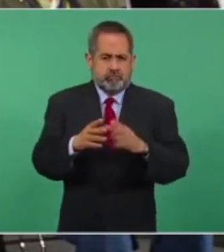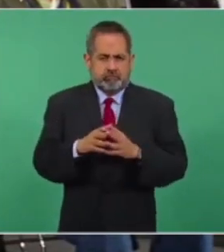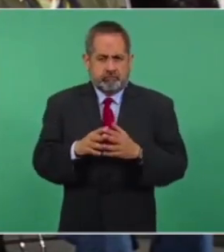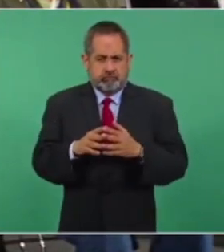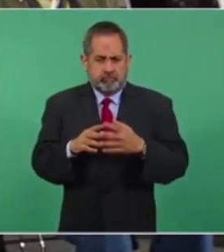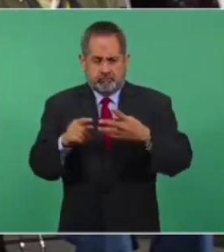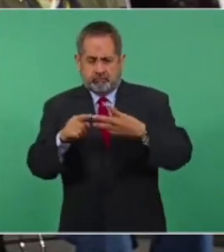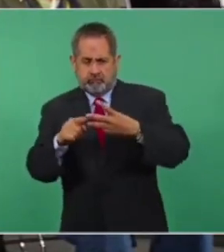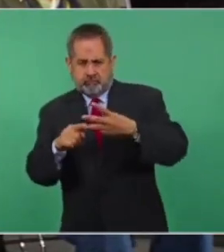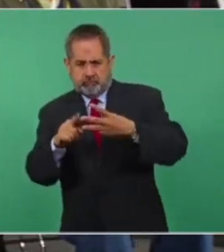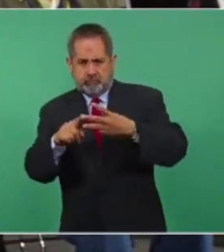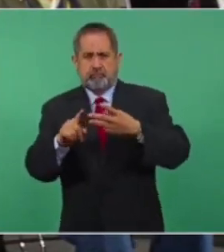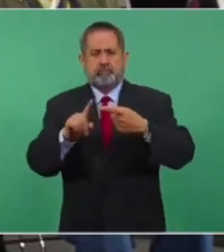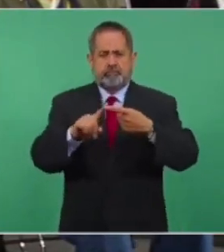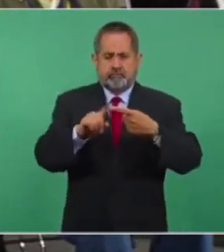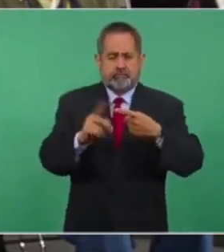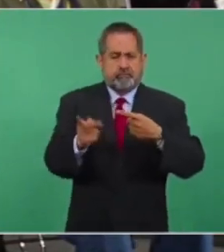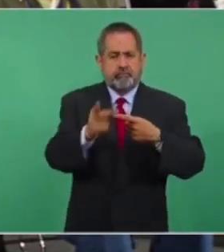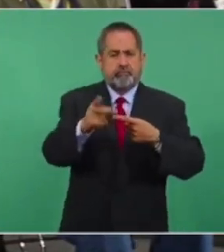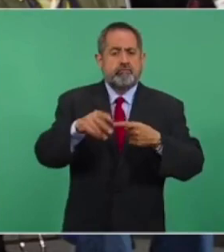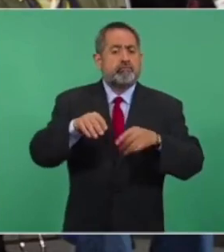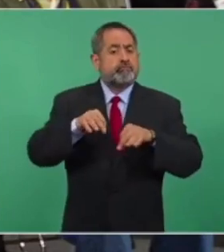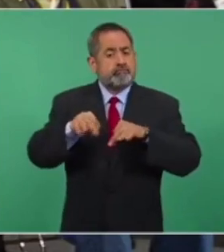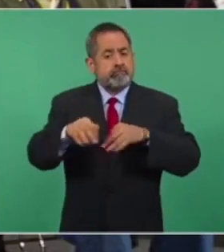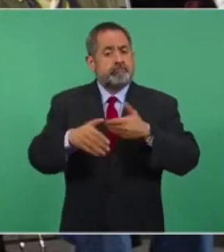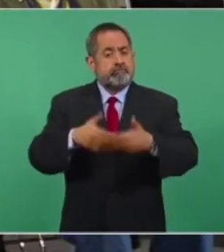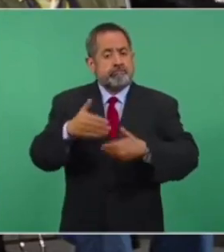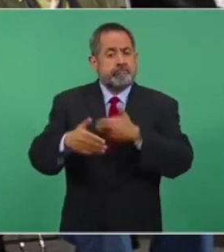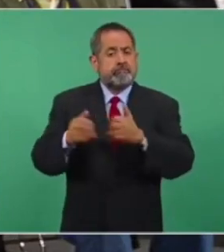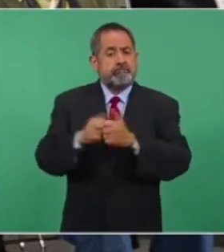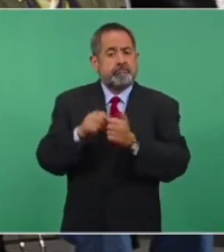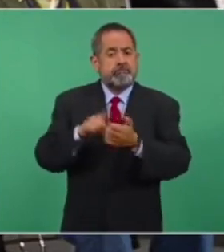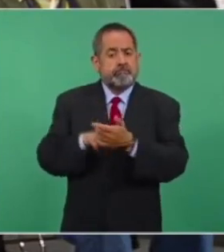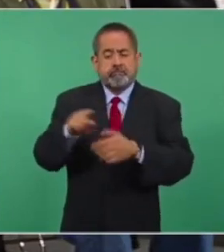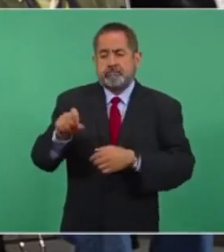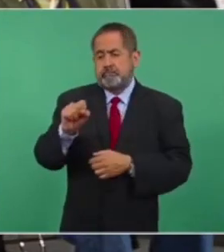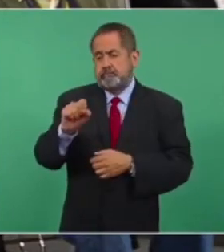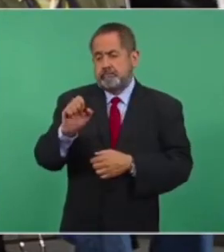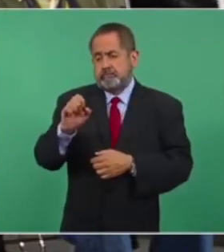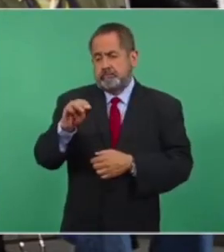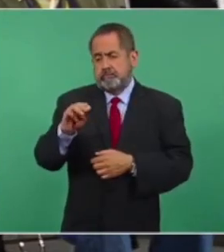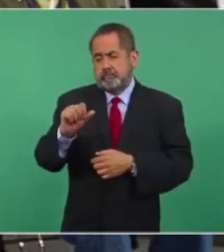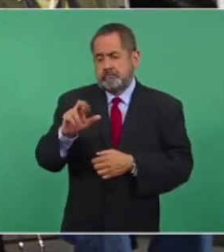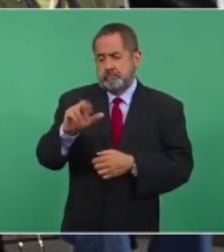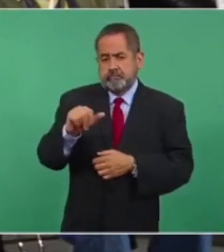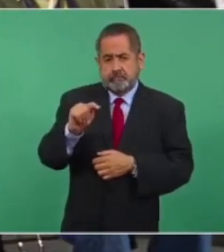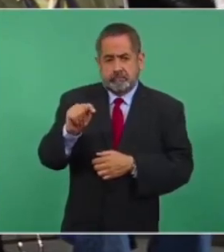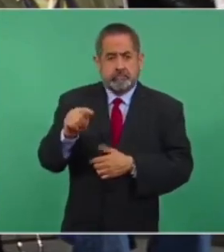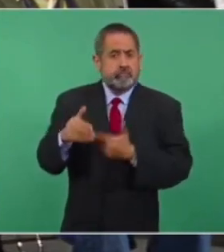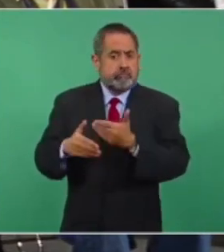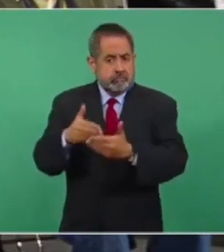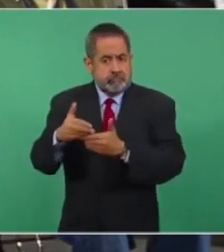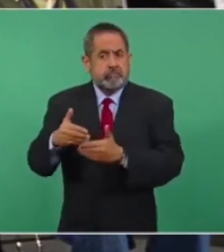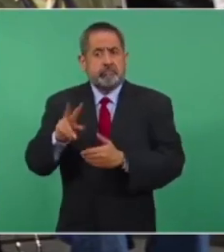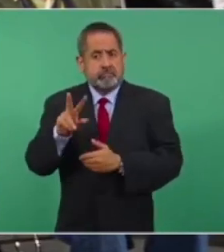otras intervenciones que los trabajos por parte de la Semarnat están